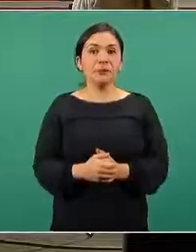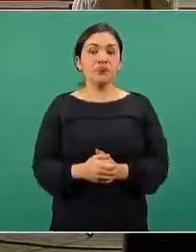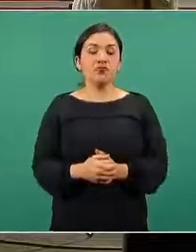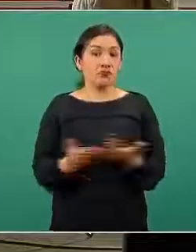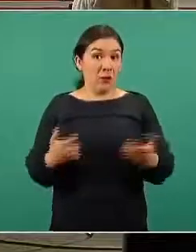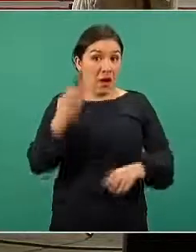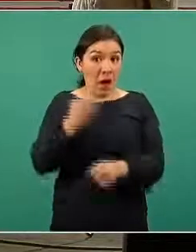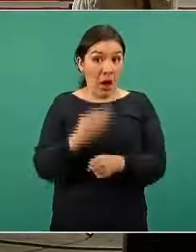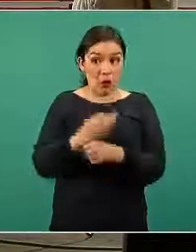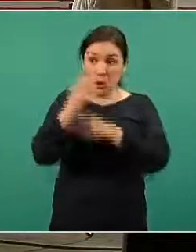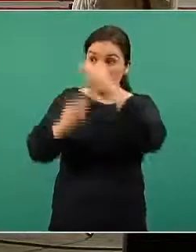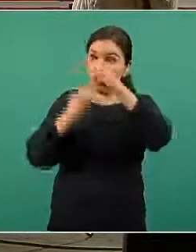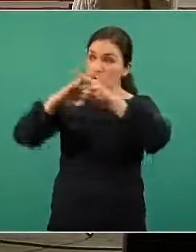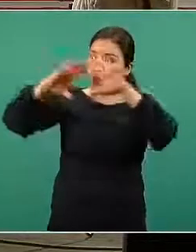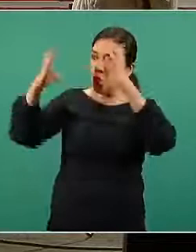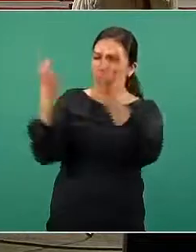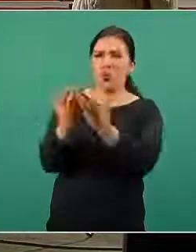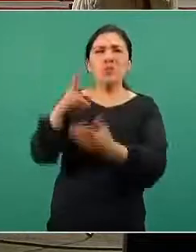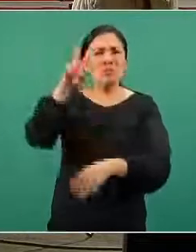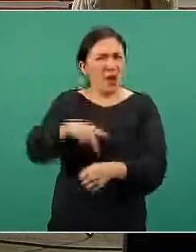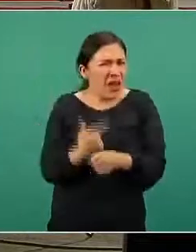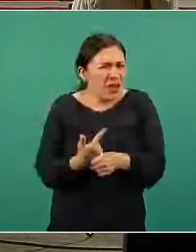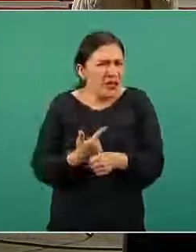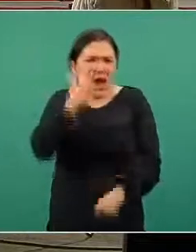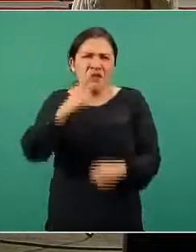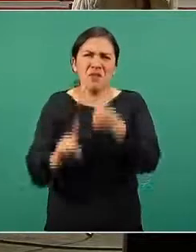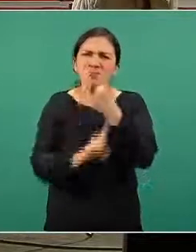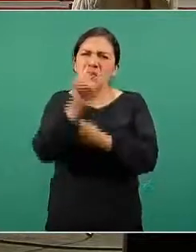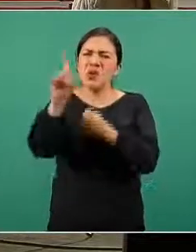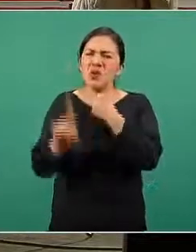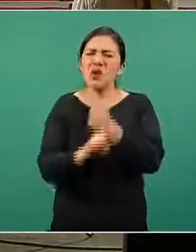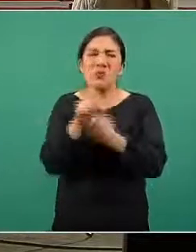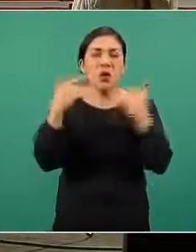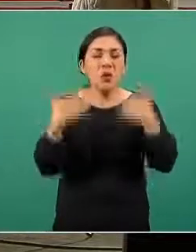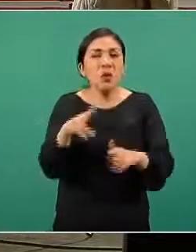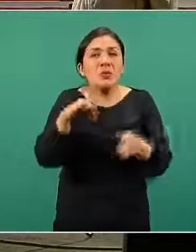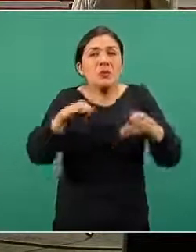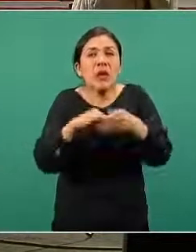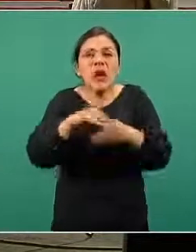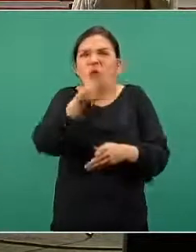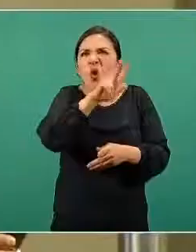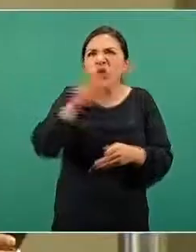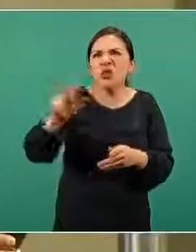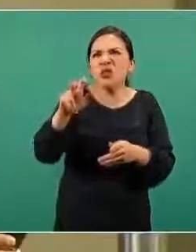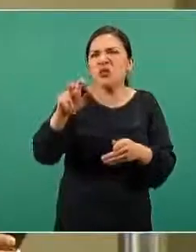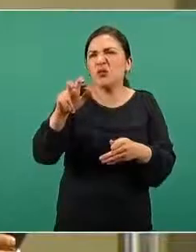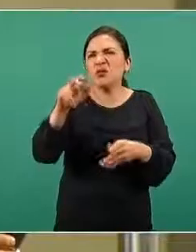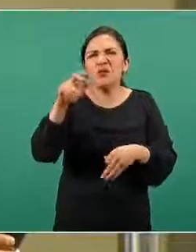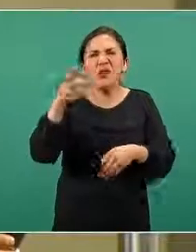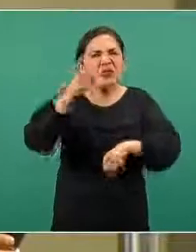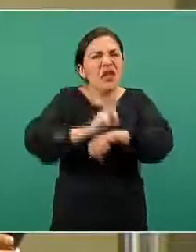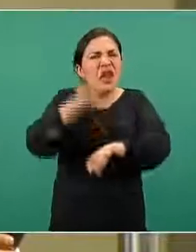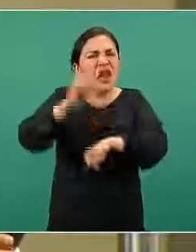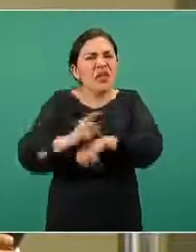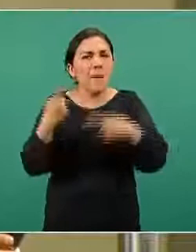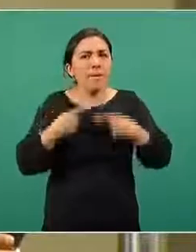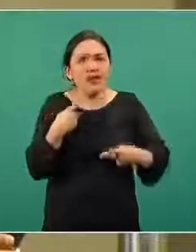En este momento en el mundo hay una situación gravísima, casi 800 y tantos mil casos